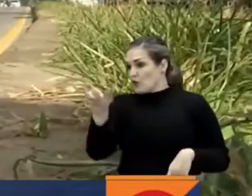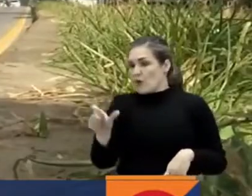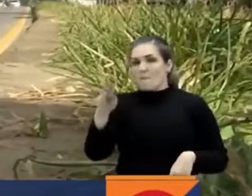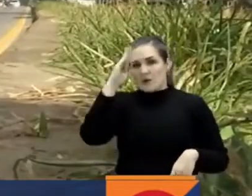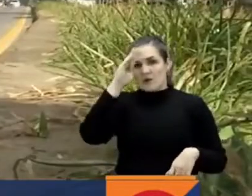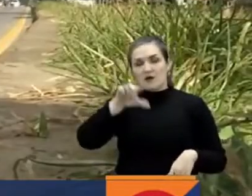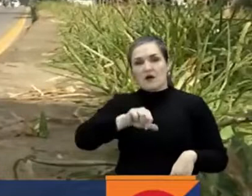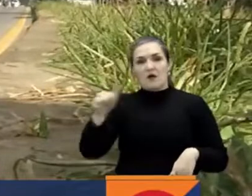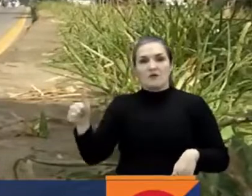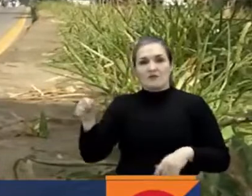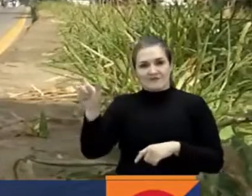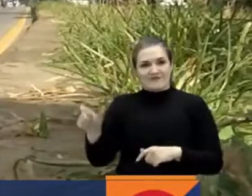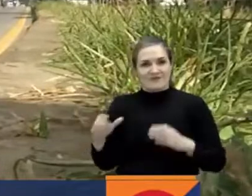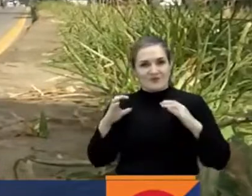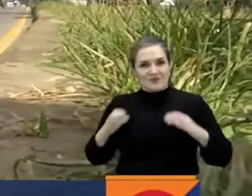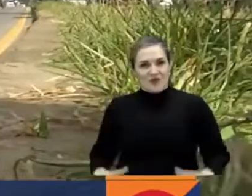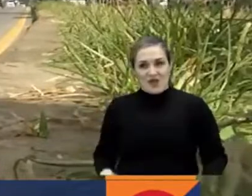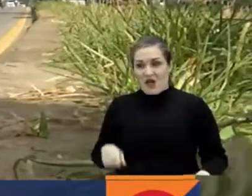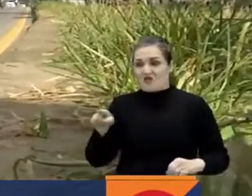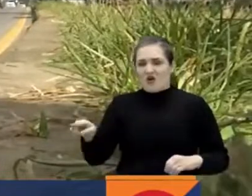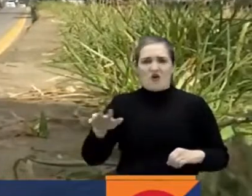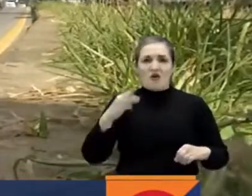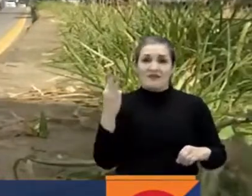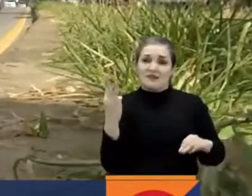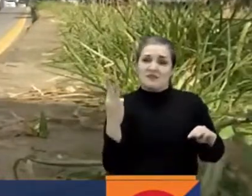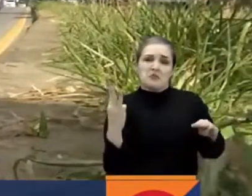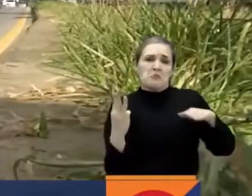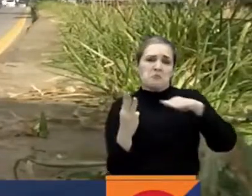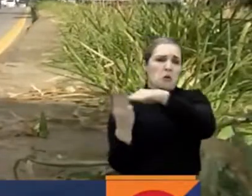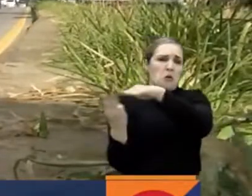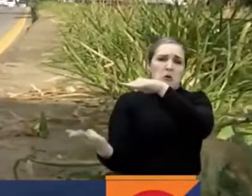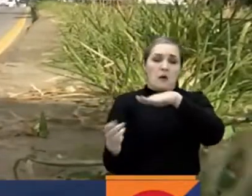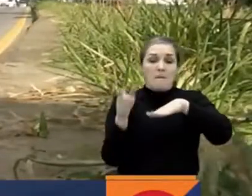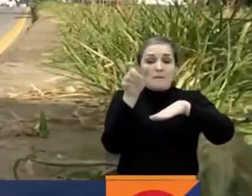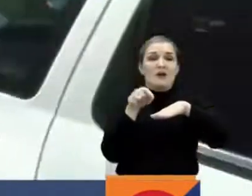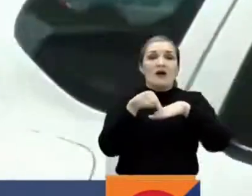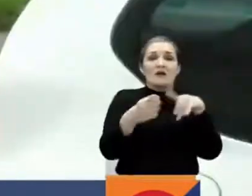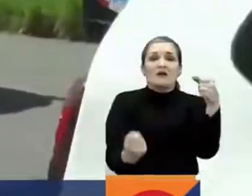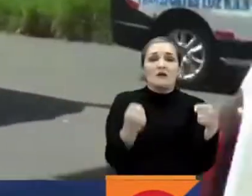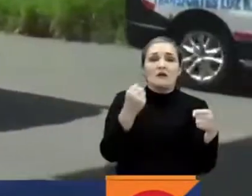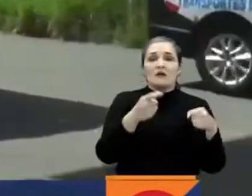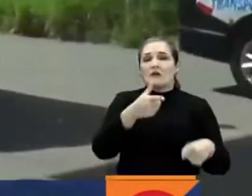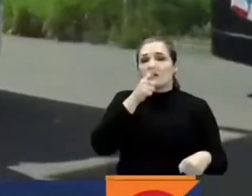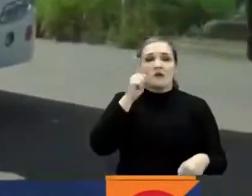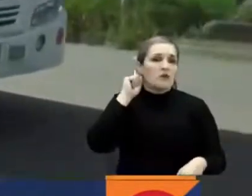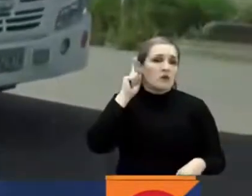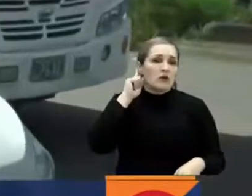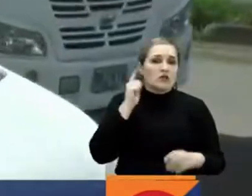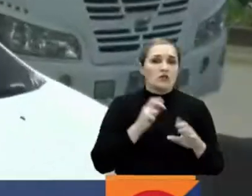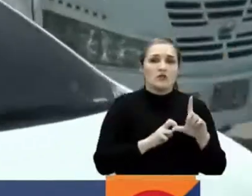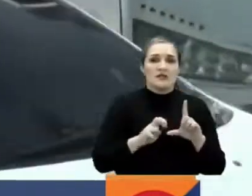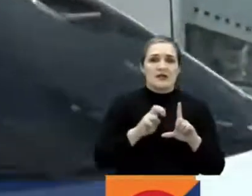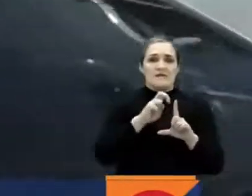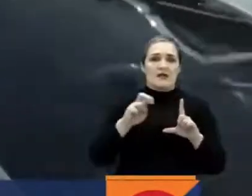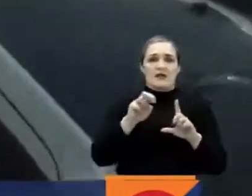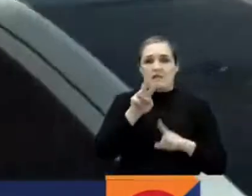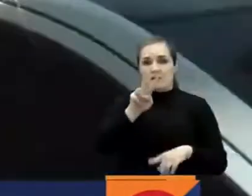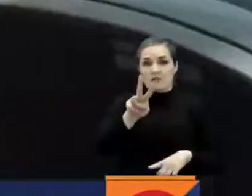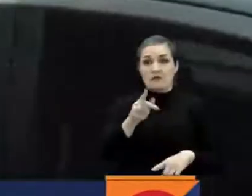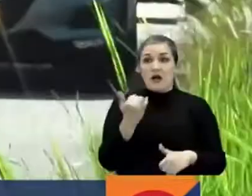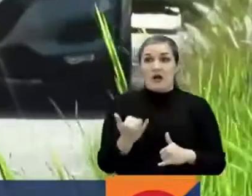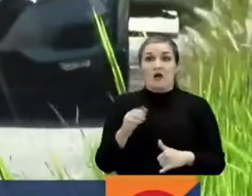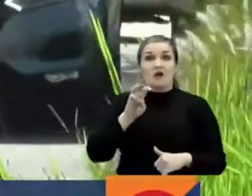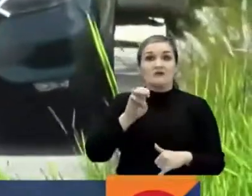las autoridades, el sujeto conducía bajo estado de embriaguez grado 2. Ya son 575 lesionados y 86 muertes